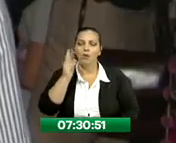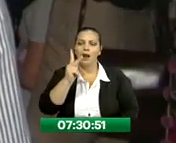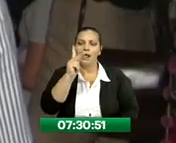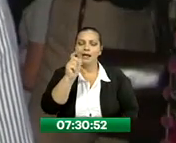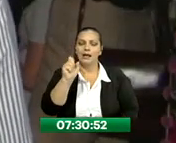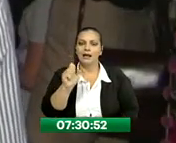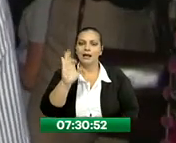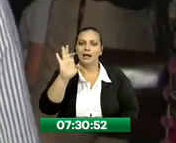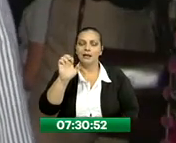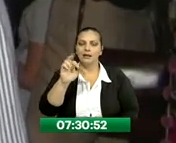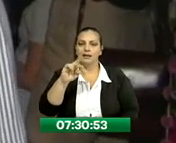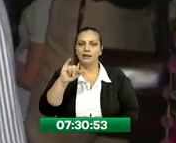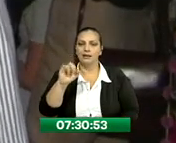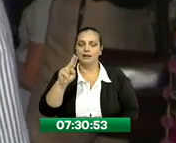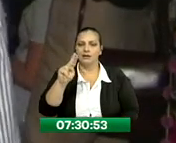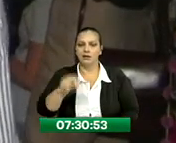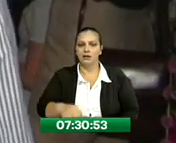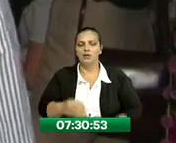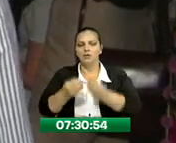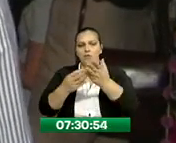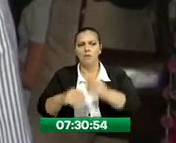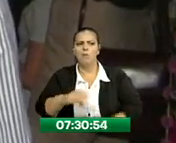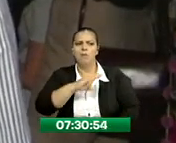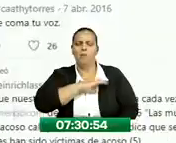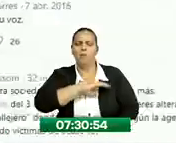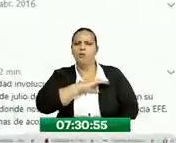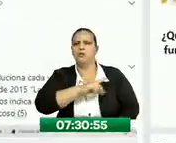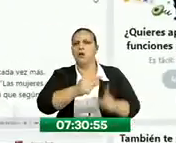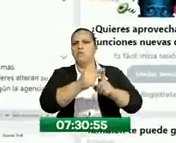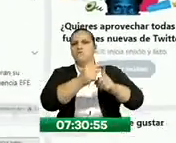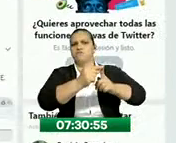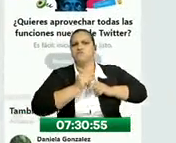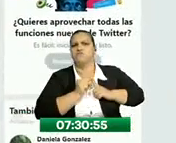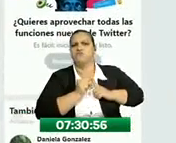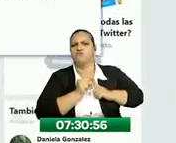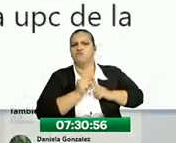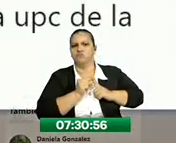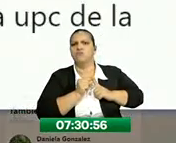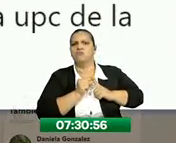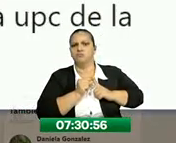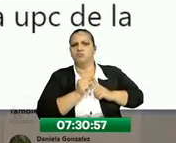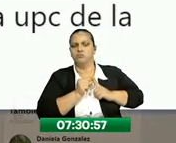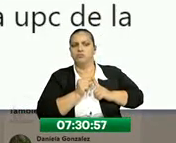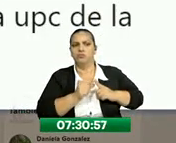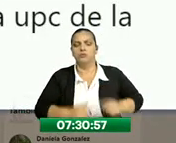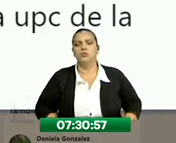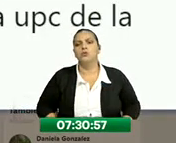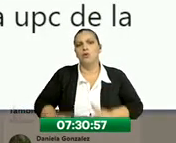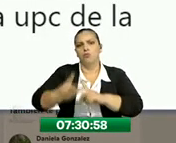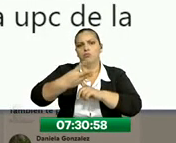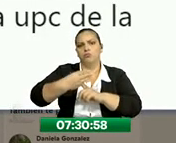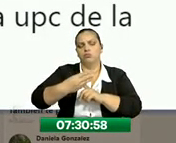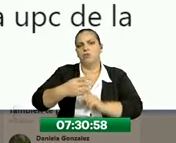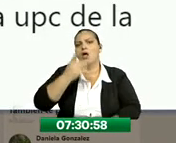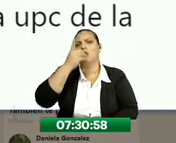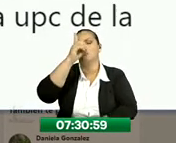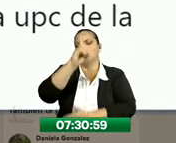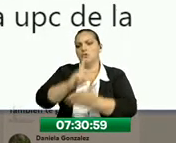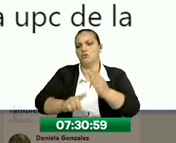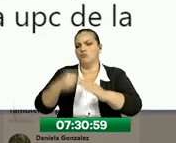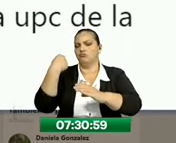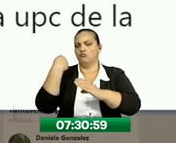policía me agredió verbalmente y me denuncia en redes, cabe recalcar, es